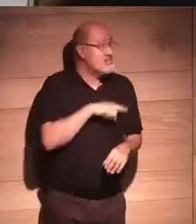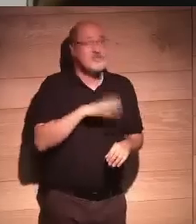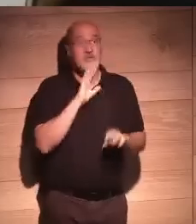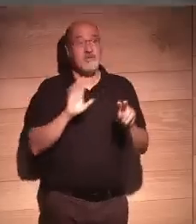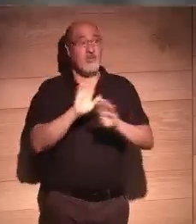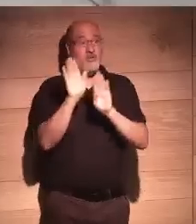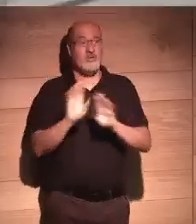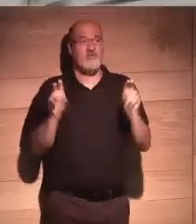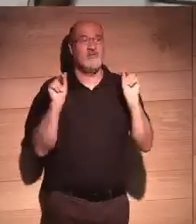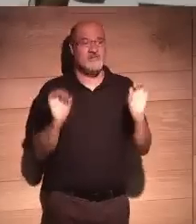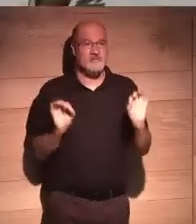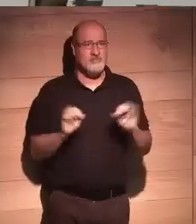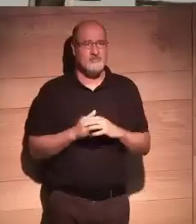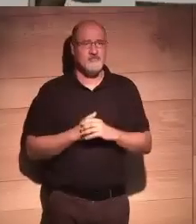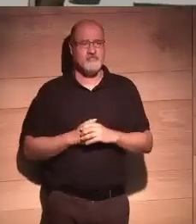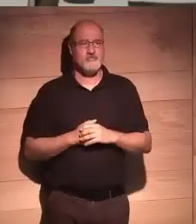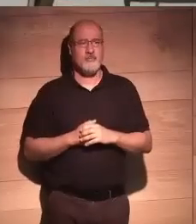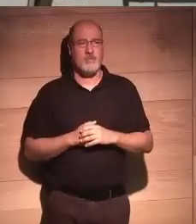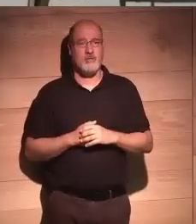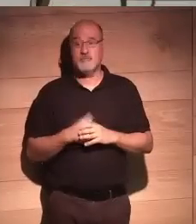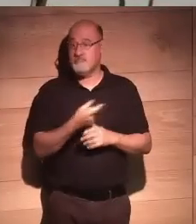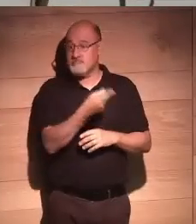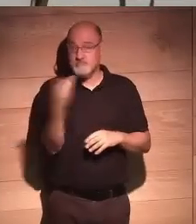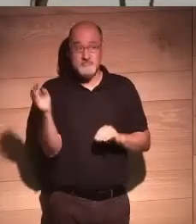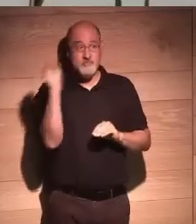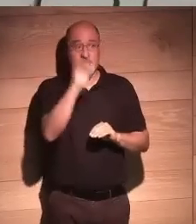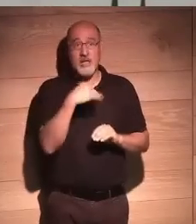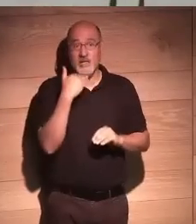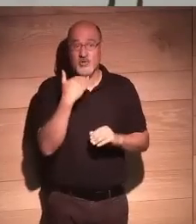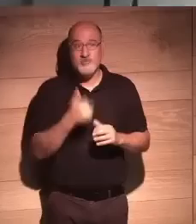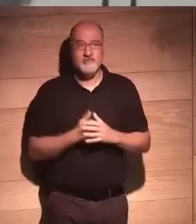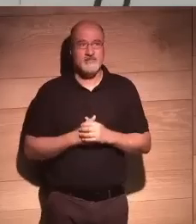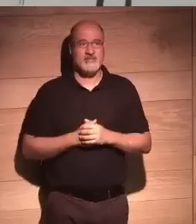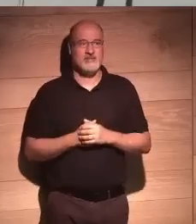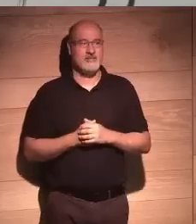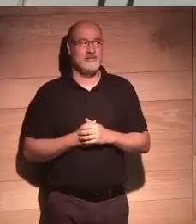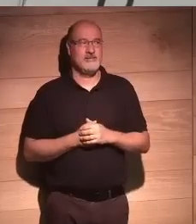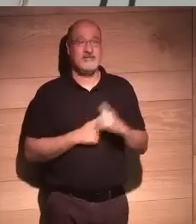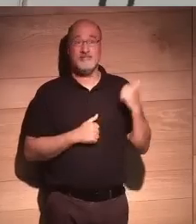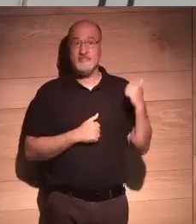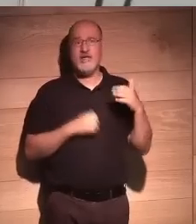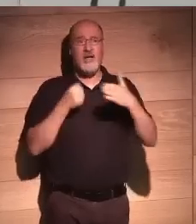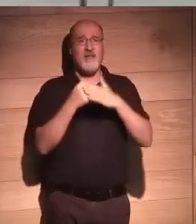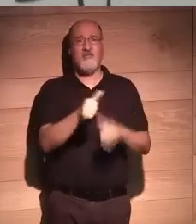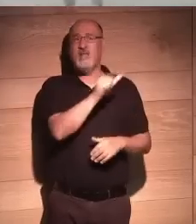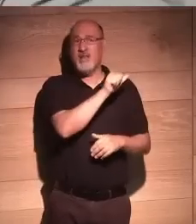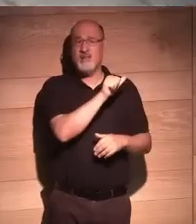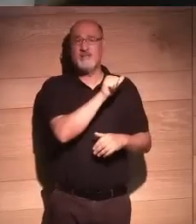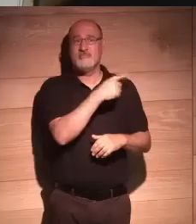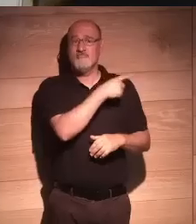ir acabando, ¿no? Me dicen, bueno. No sé si alguien quiere preguntar algo. Allá, al final, tenemos a un